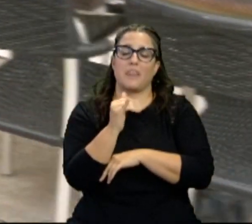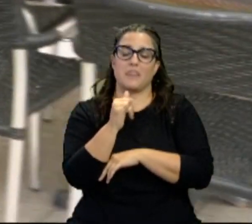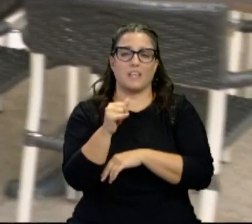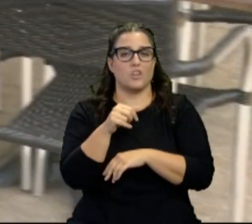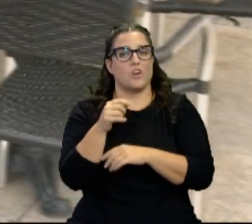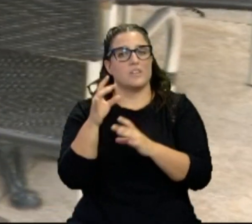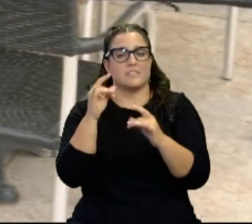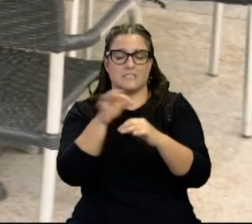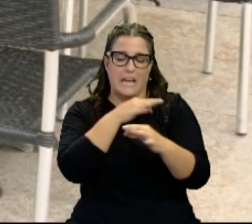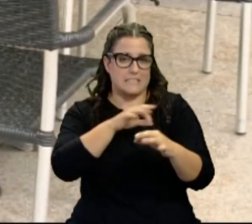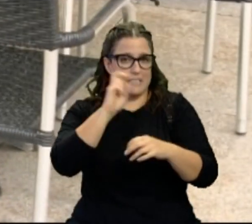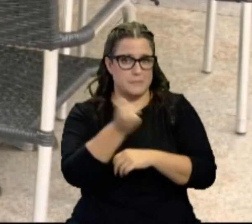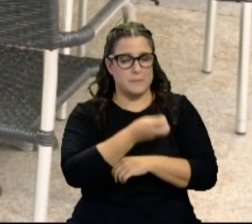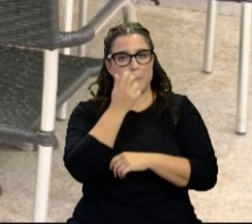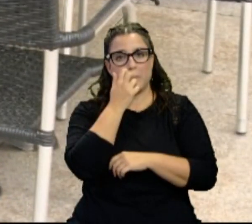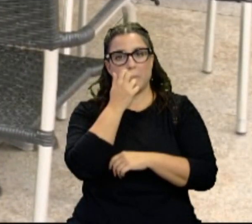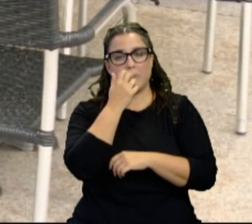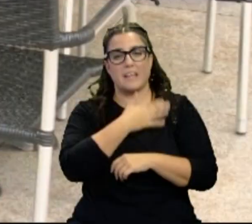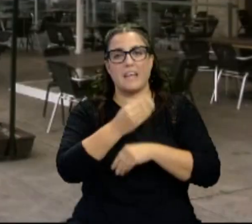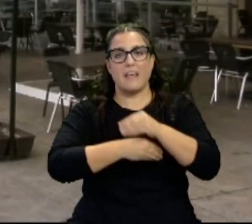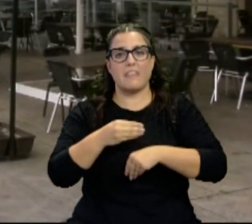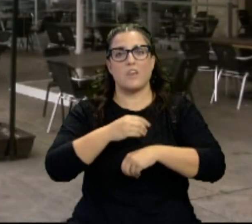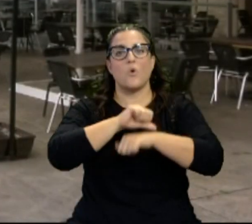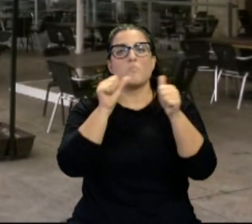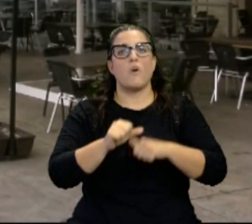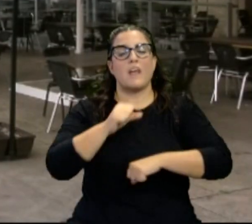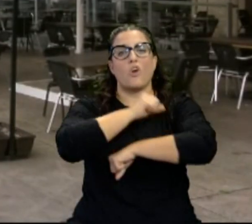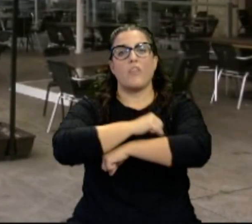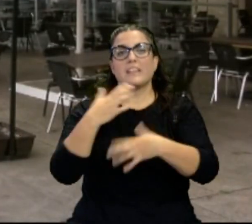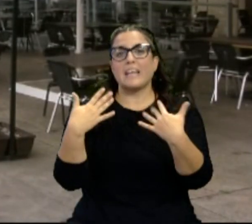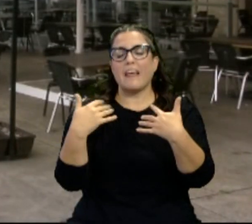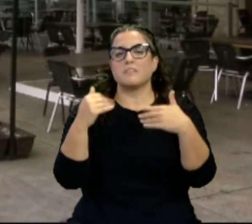trabaja en poder implantar un modelo de terrazas lo más cerrada posible.